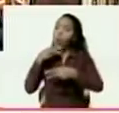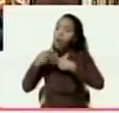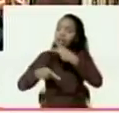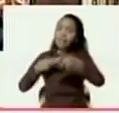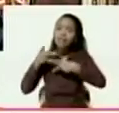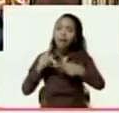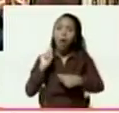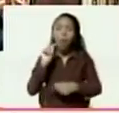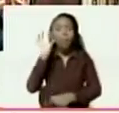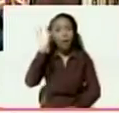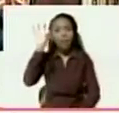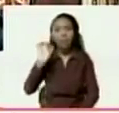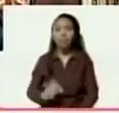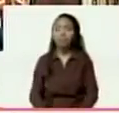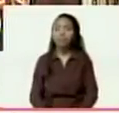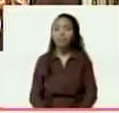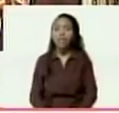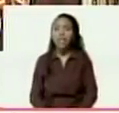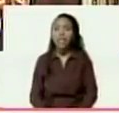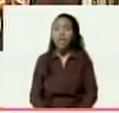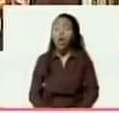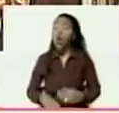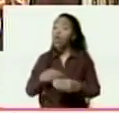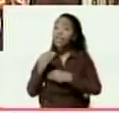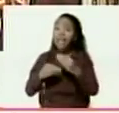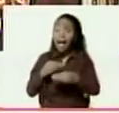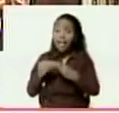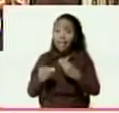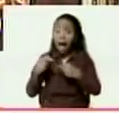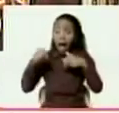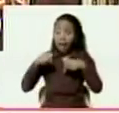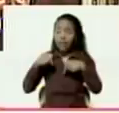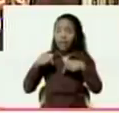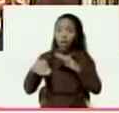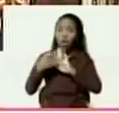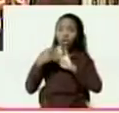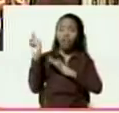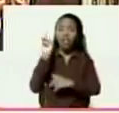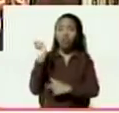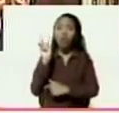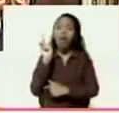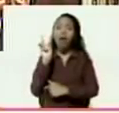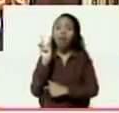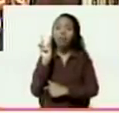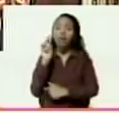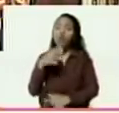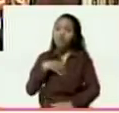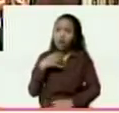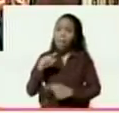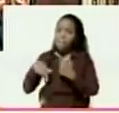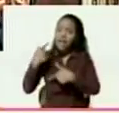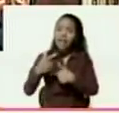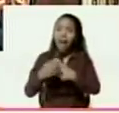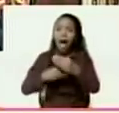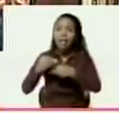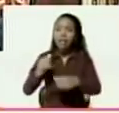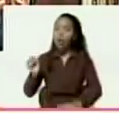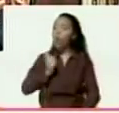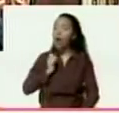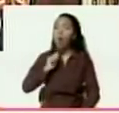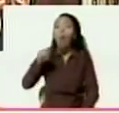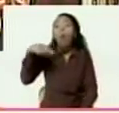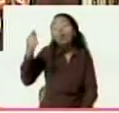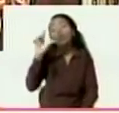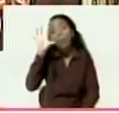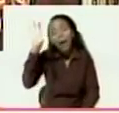país. Lo que se hace con Venezuela pudiera mañana hacerse con cualquier otro país del